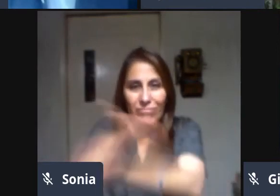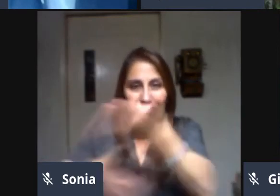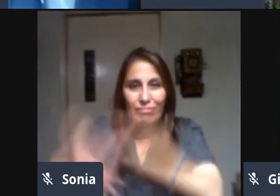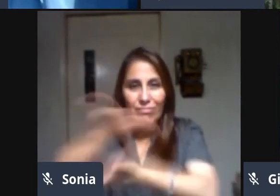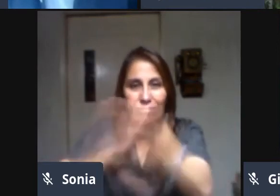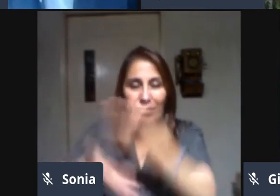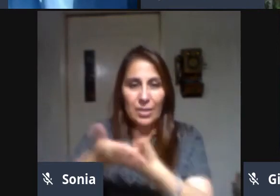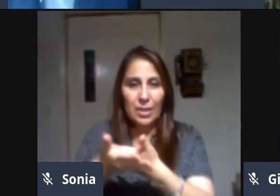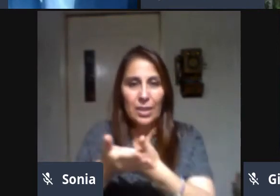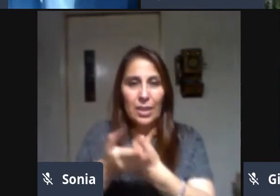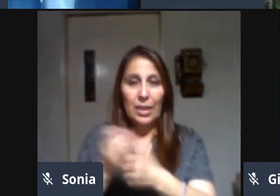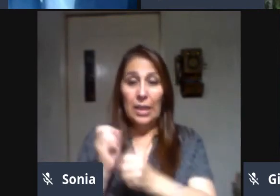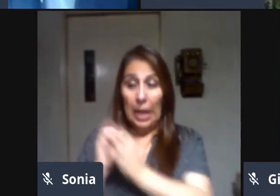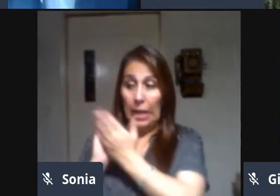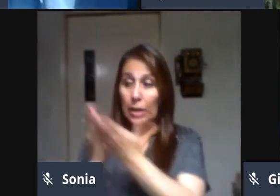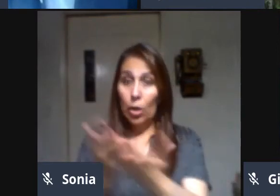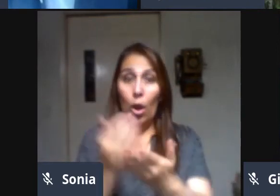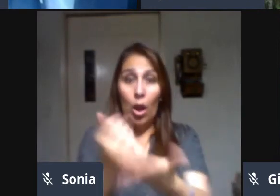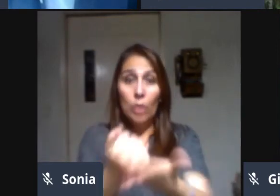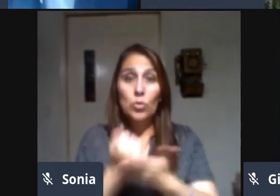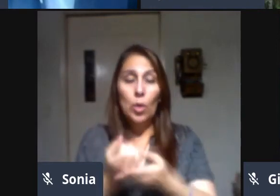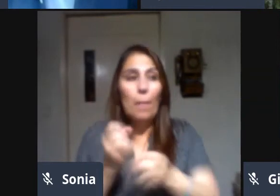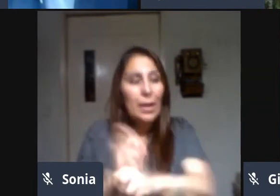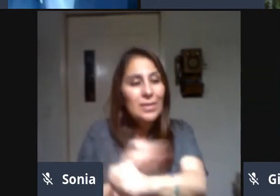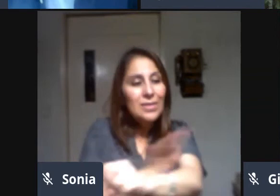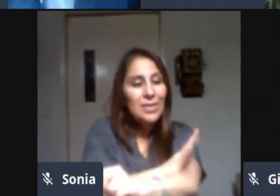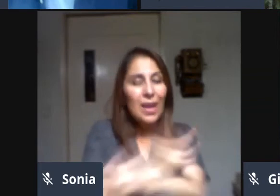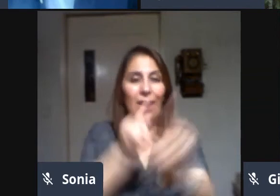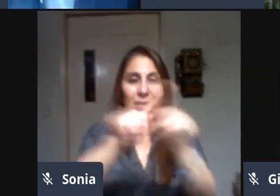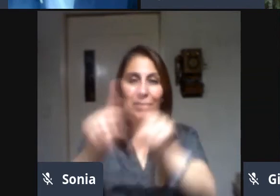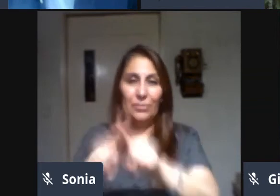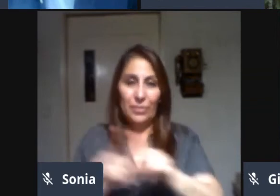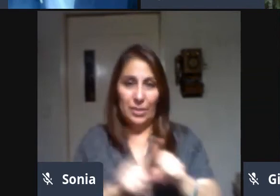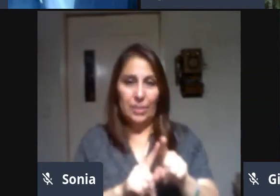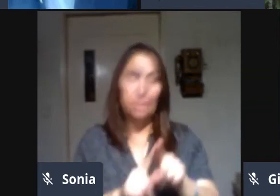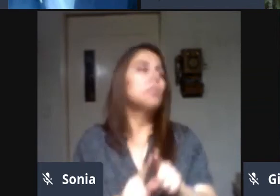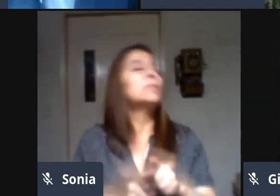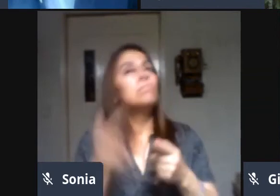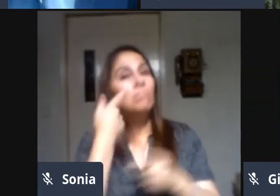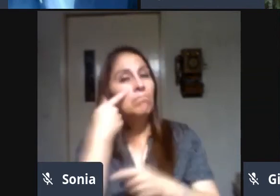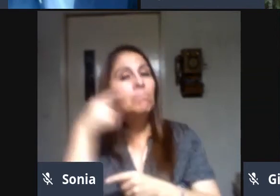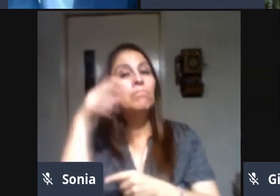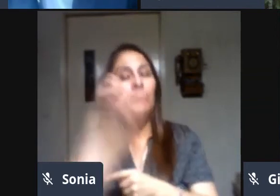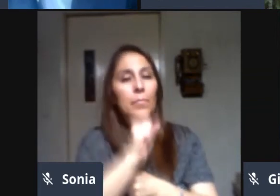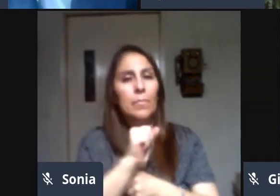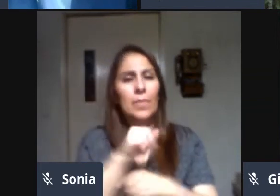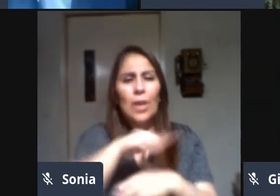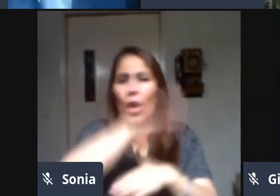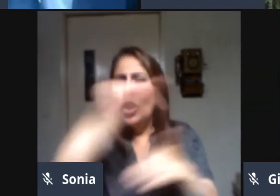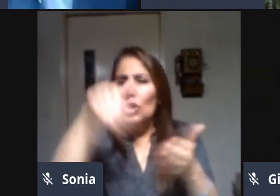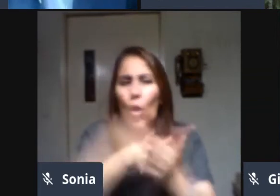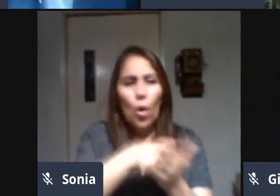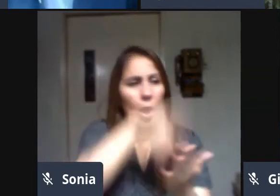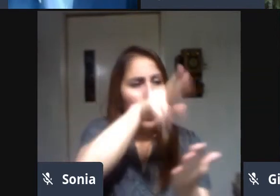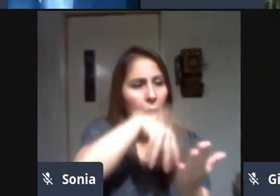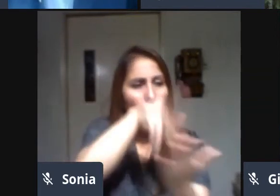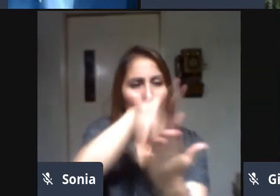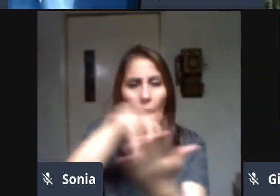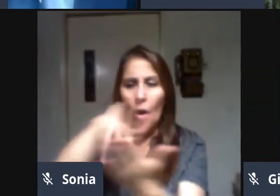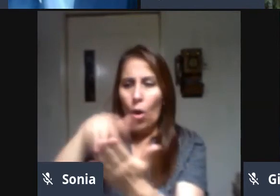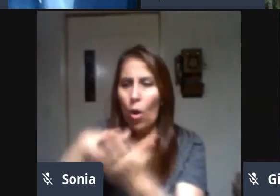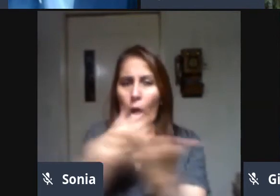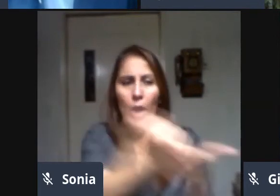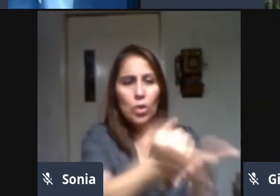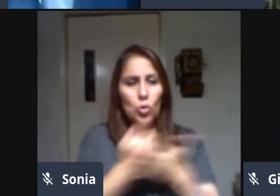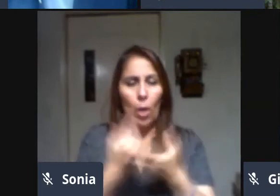retomando nuevamente eso no porque miren que todo lo que leemos y nos conlleva otros metas relatos les llamo yo